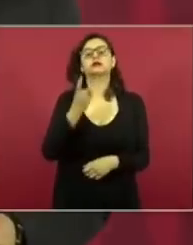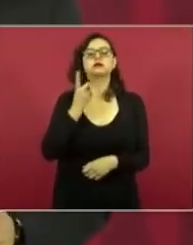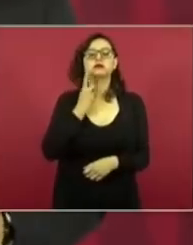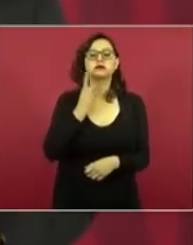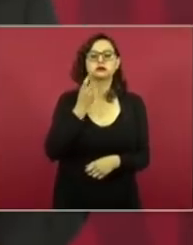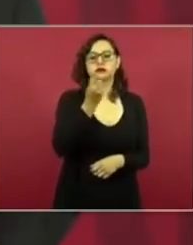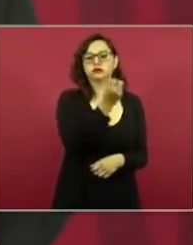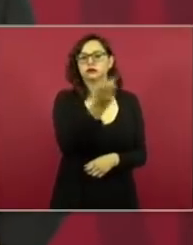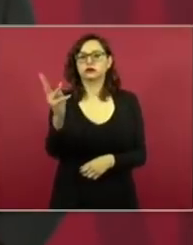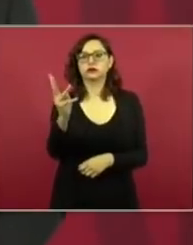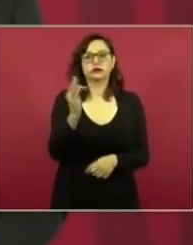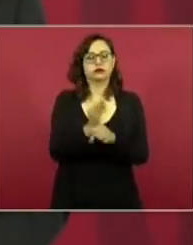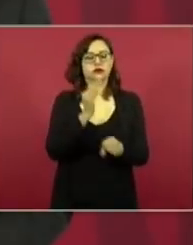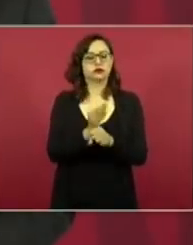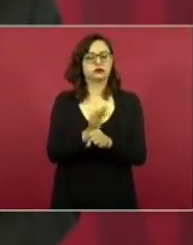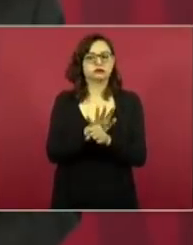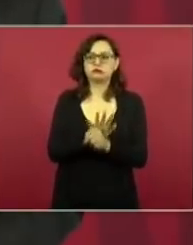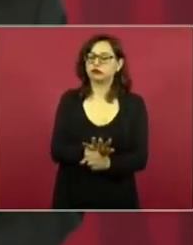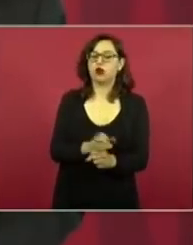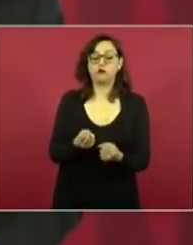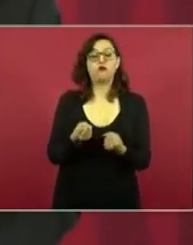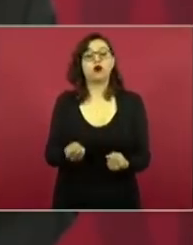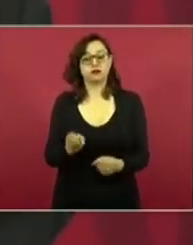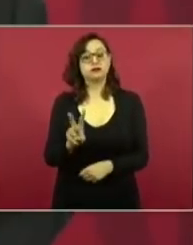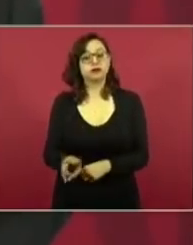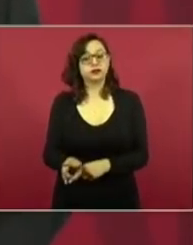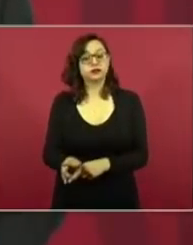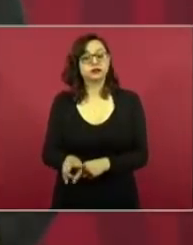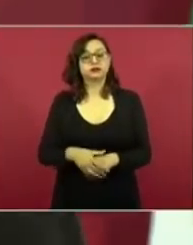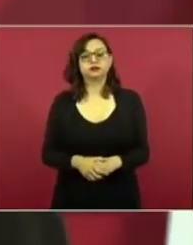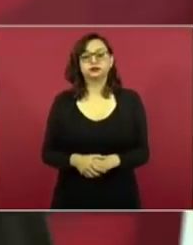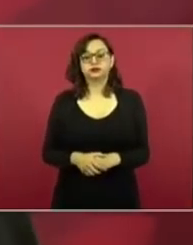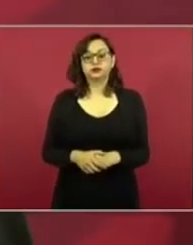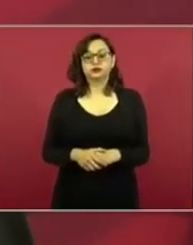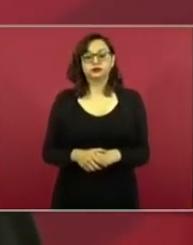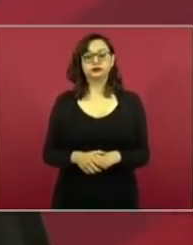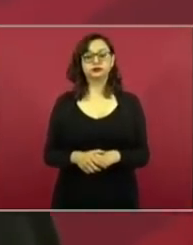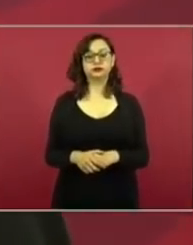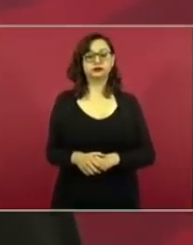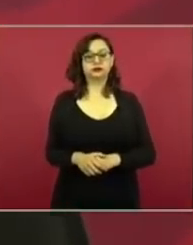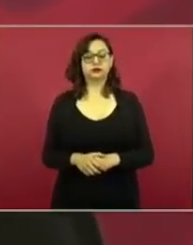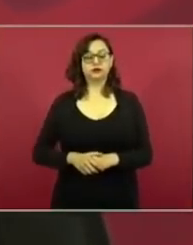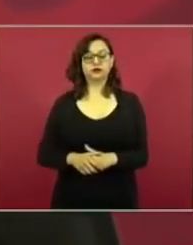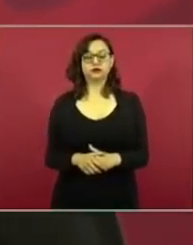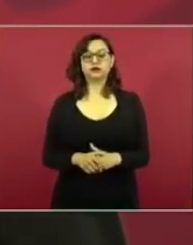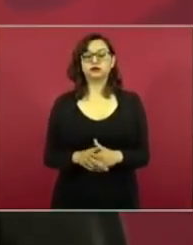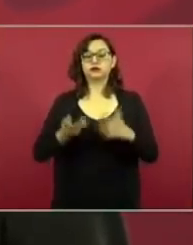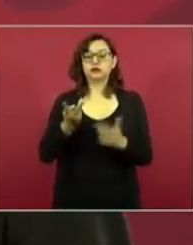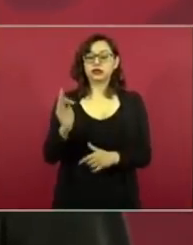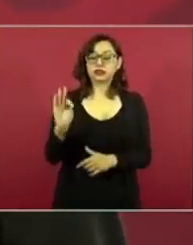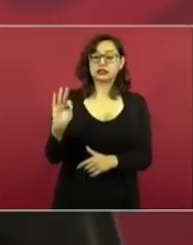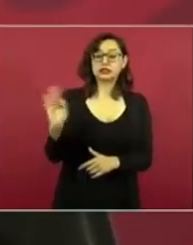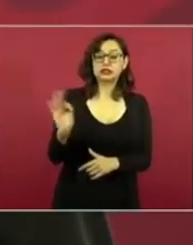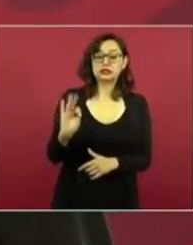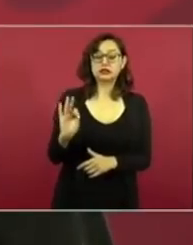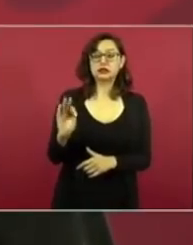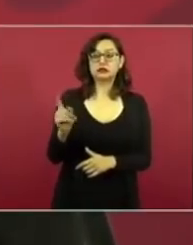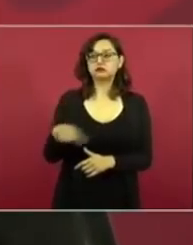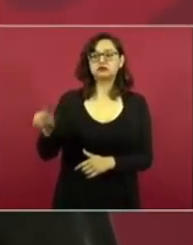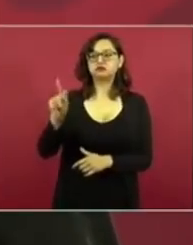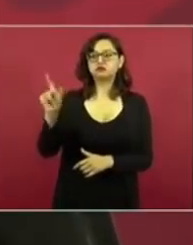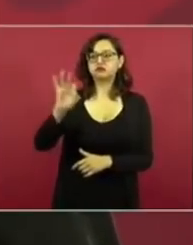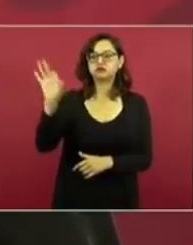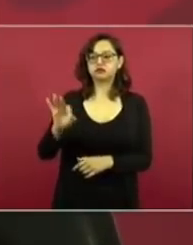sometidos a fuertes presiones. En el caso de que no se alcance la mayoría absoluta,